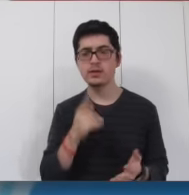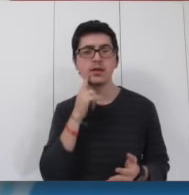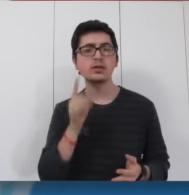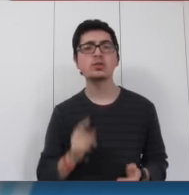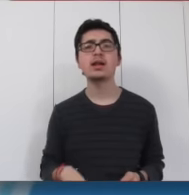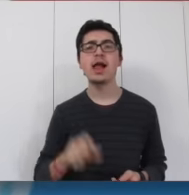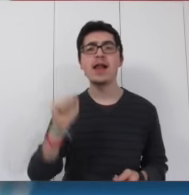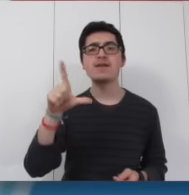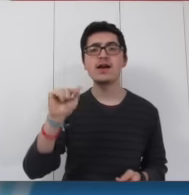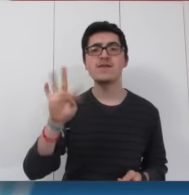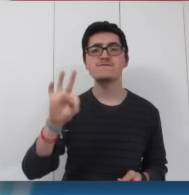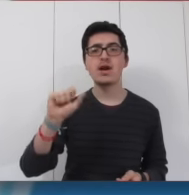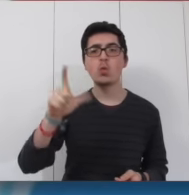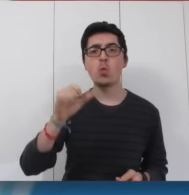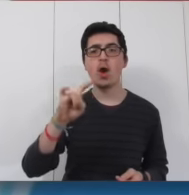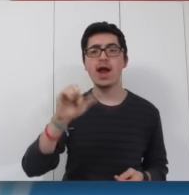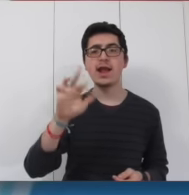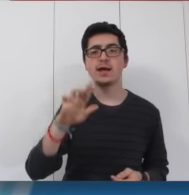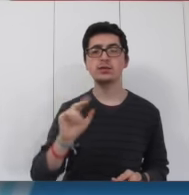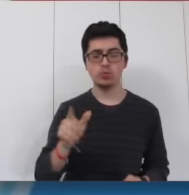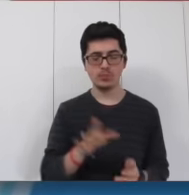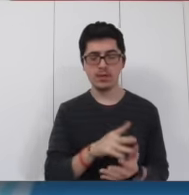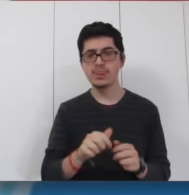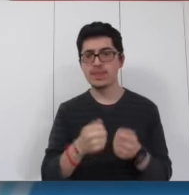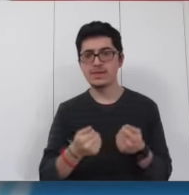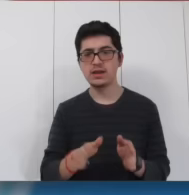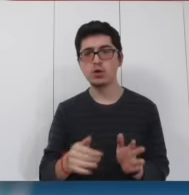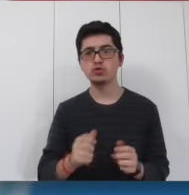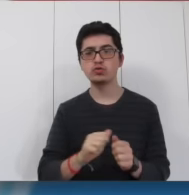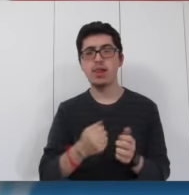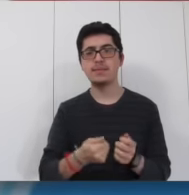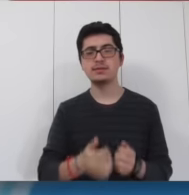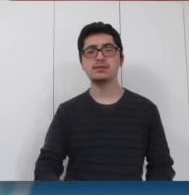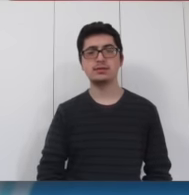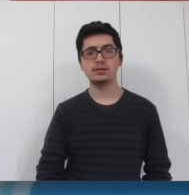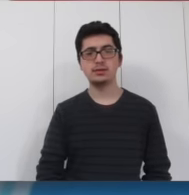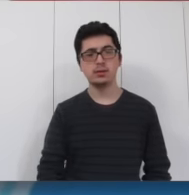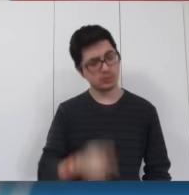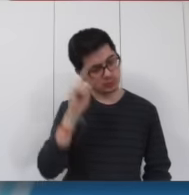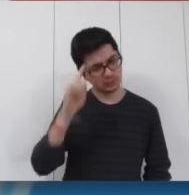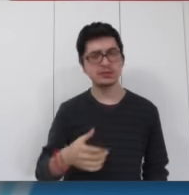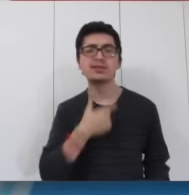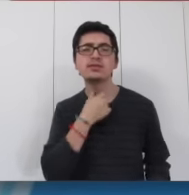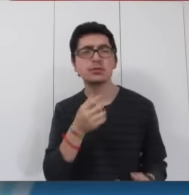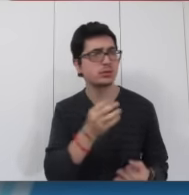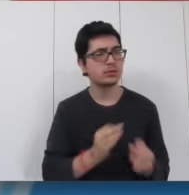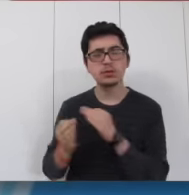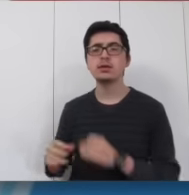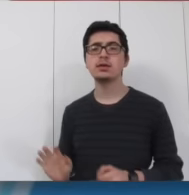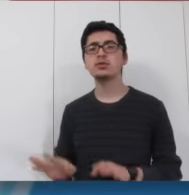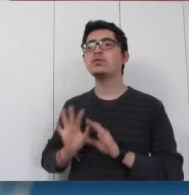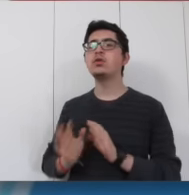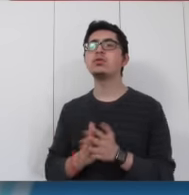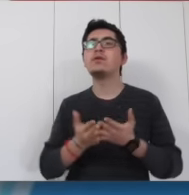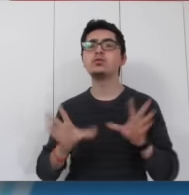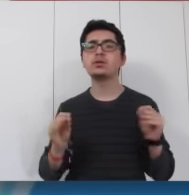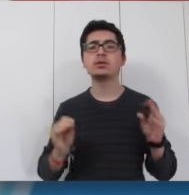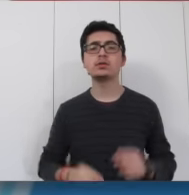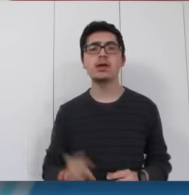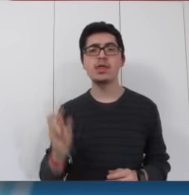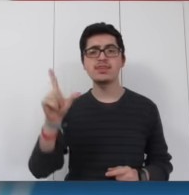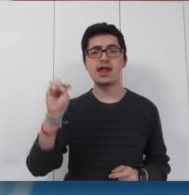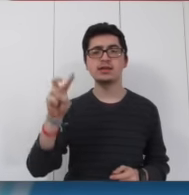de la mano de la editorial Alfaguara y su formato es tapa blanda con solapas. Bueno, pero ¿qué trata? La Espera es un libro que nos